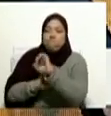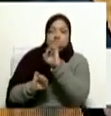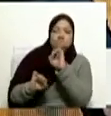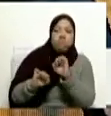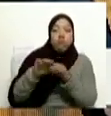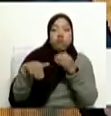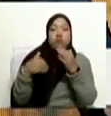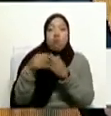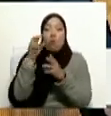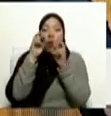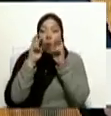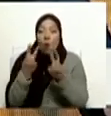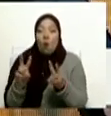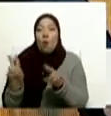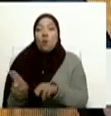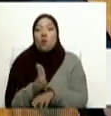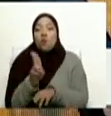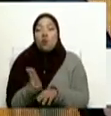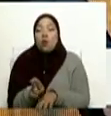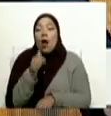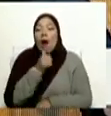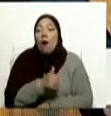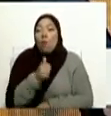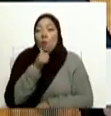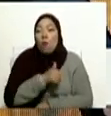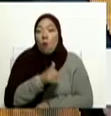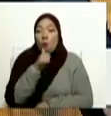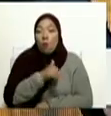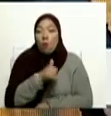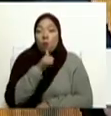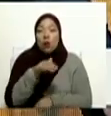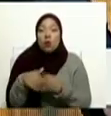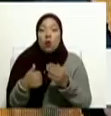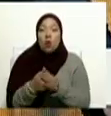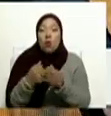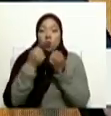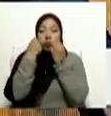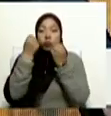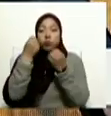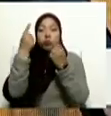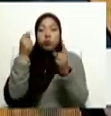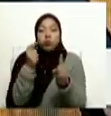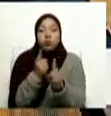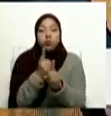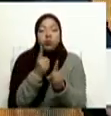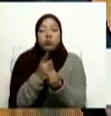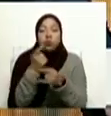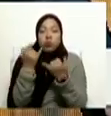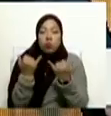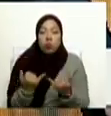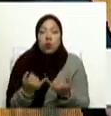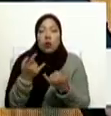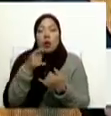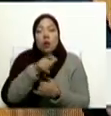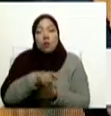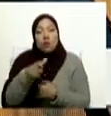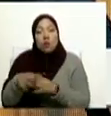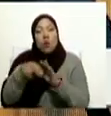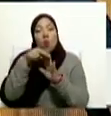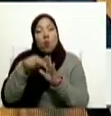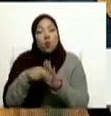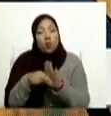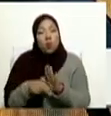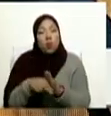hasta que vio que era inútil toda resistencia pues tenían que luchar Cuerpo A Cuerpo y las medidas que yo había